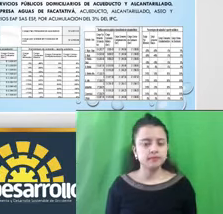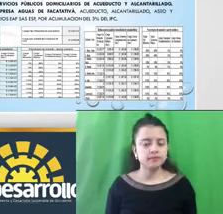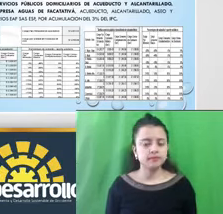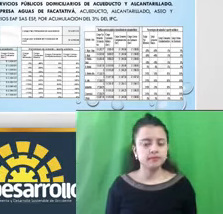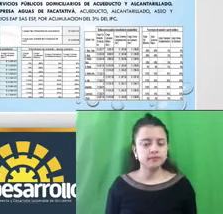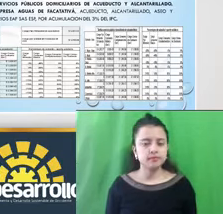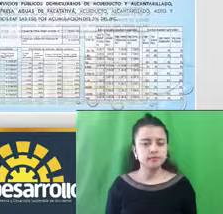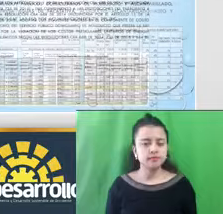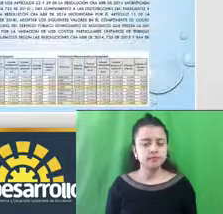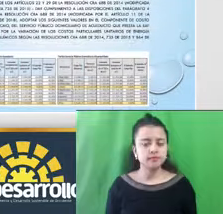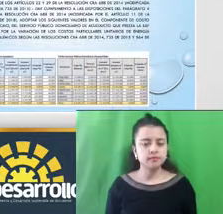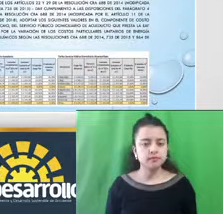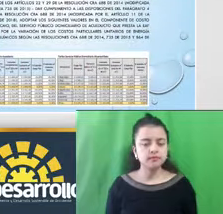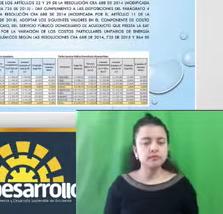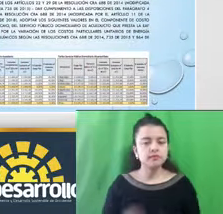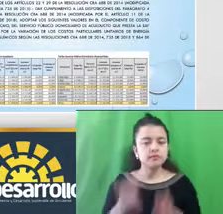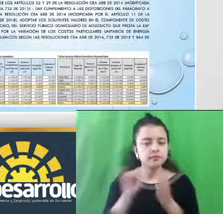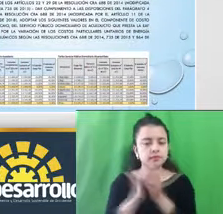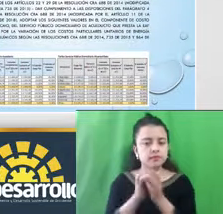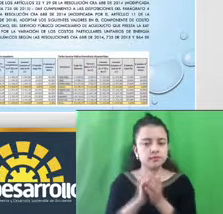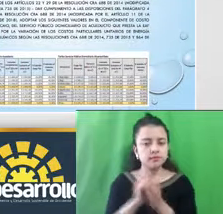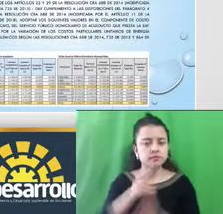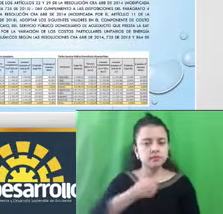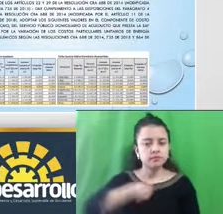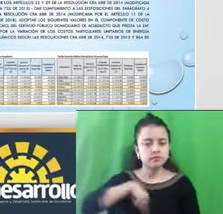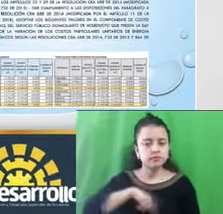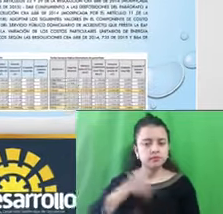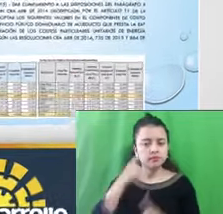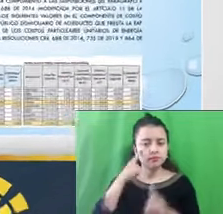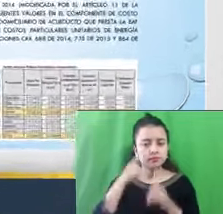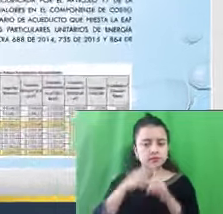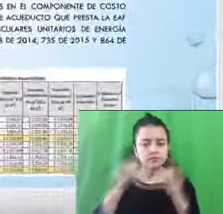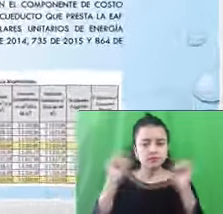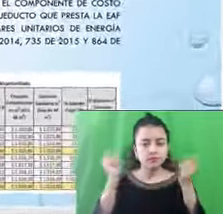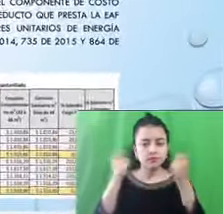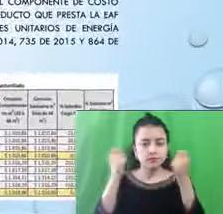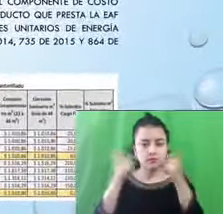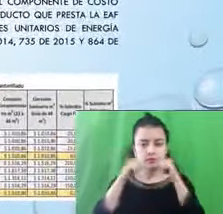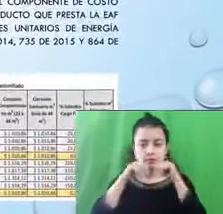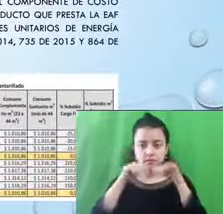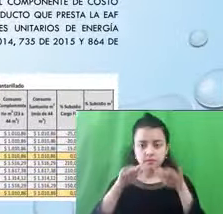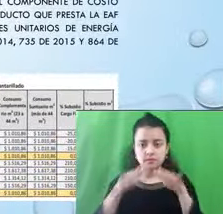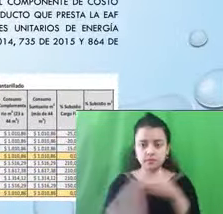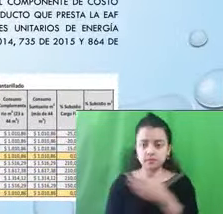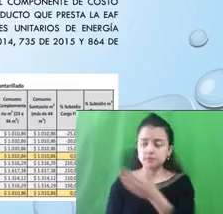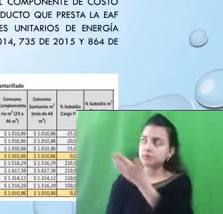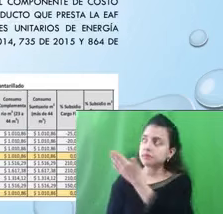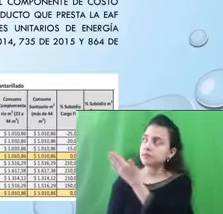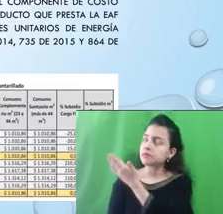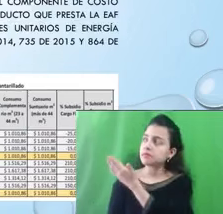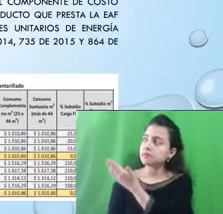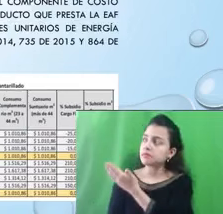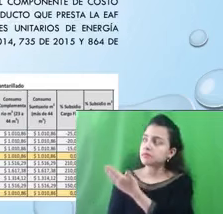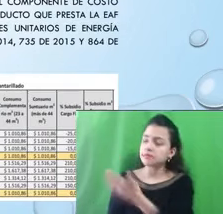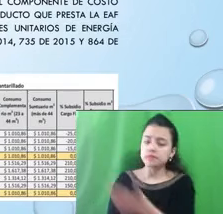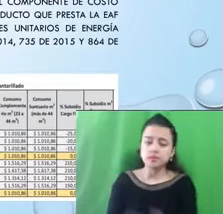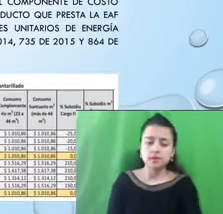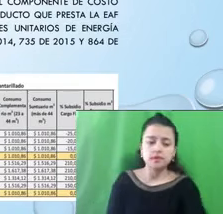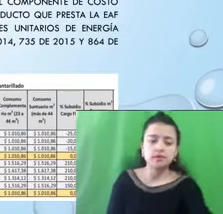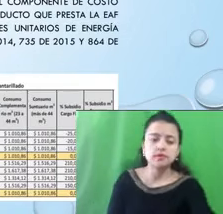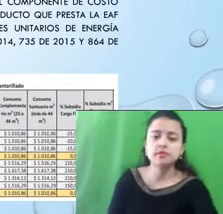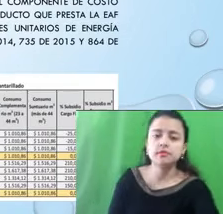continuado ajustando los periodos de facturación. Hemos hecho varios ajustes en cuanto a las lecturas, en